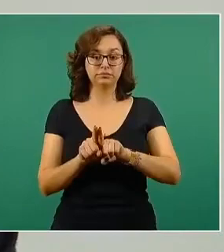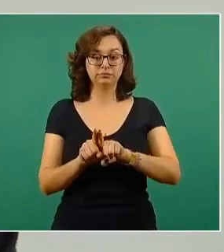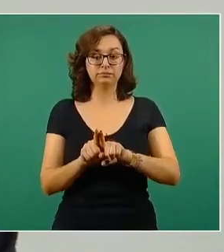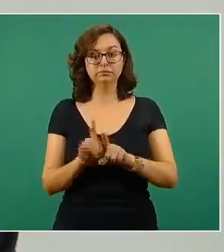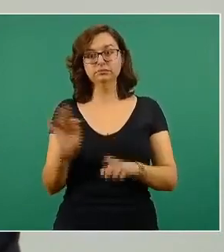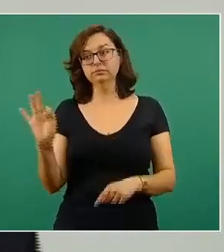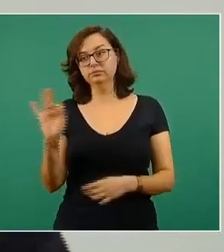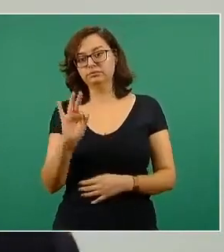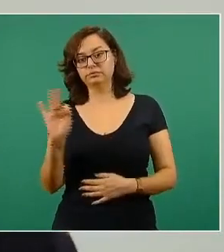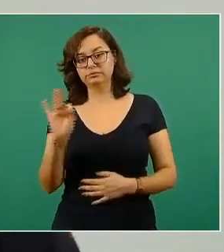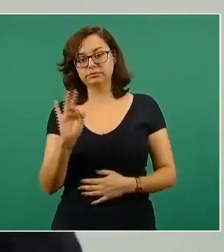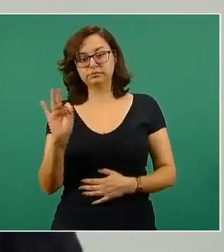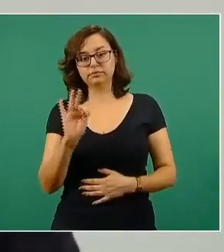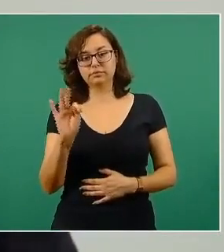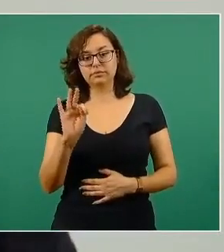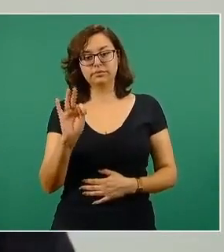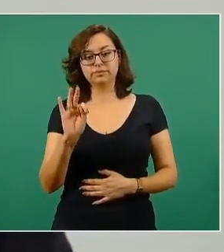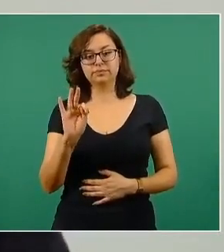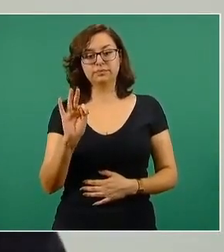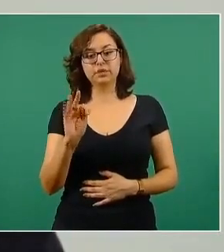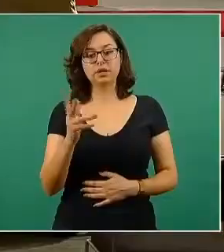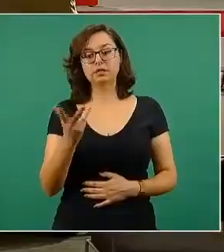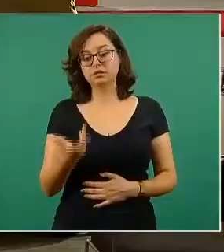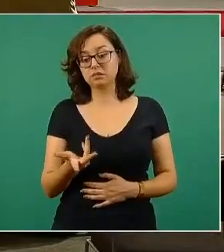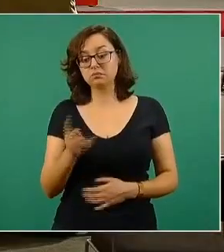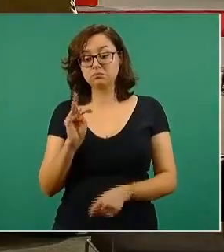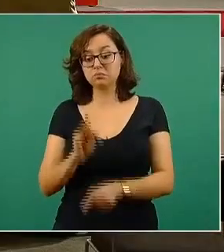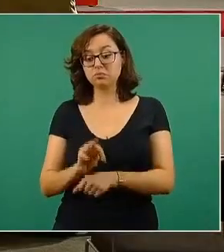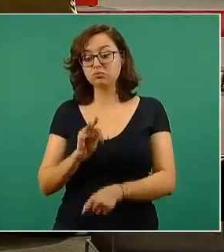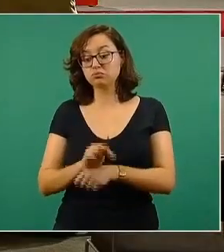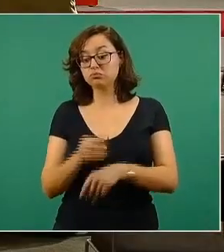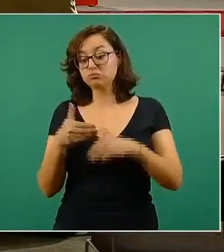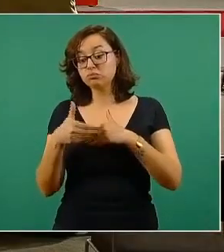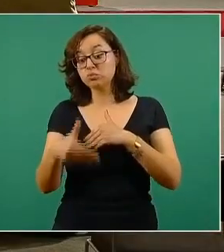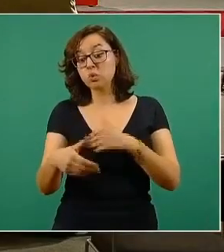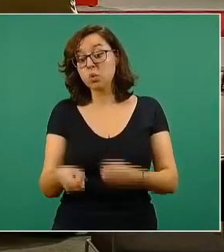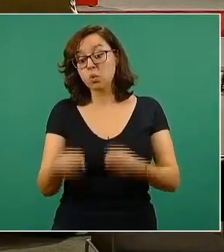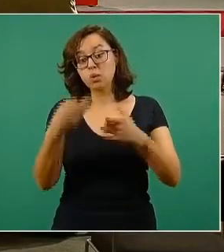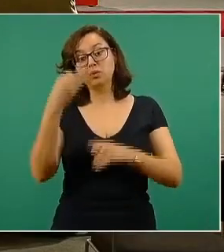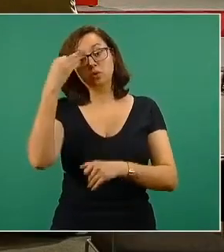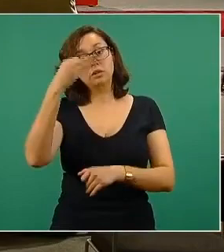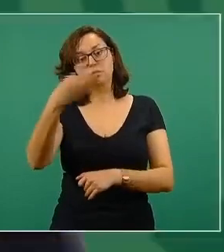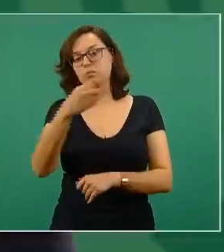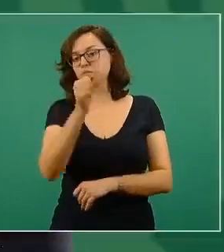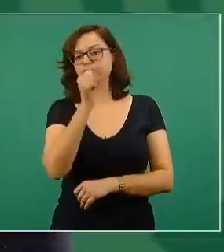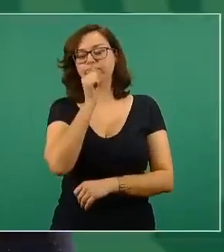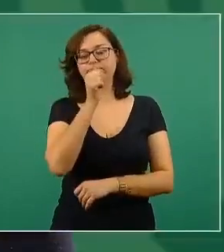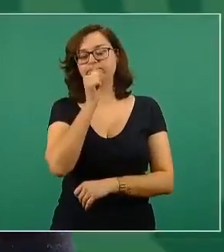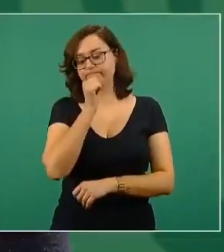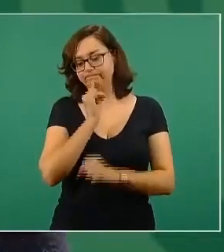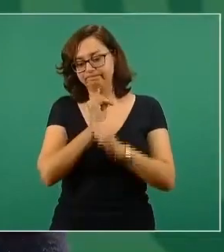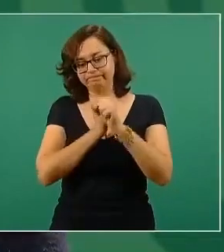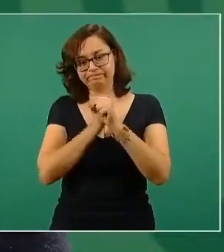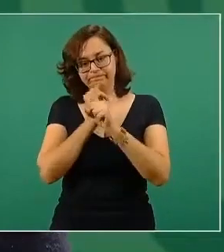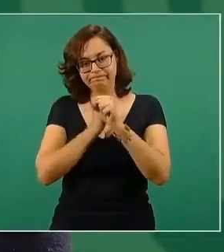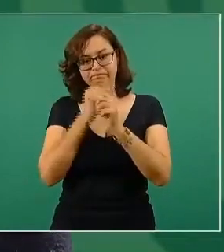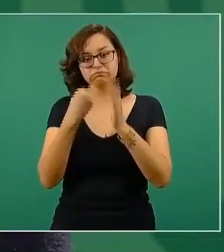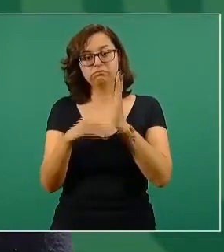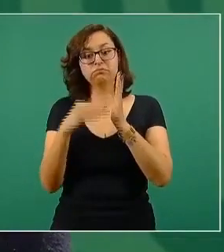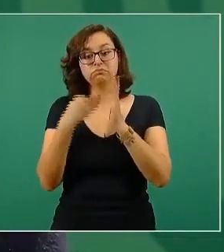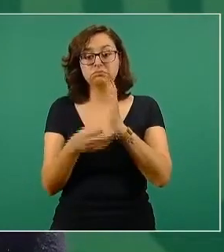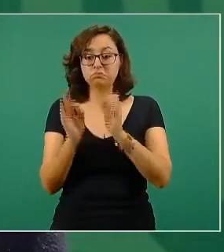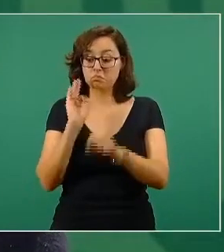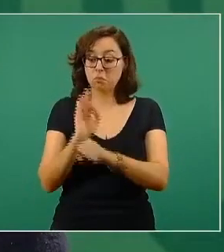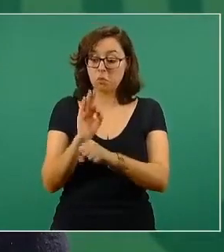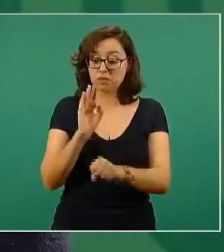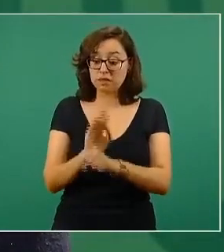no sabemos, uno, qué tanto pueden durar estos anticuerpos en el pequeño, en el recién nacido, qué tanta protección